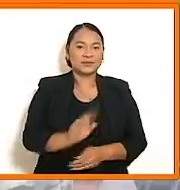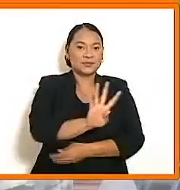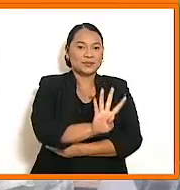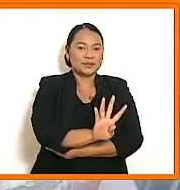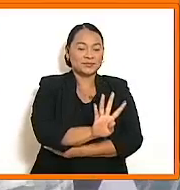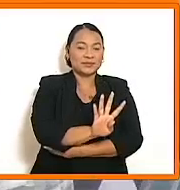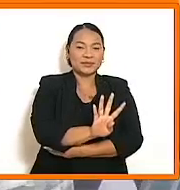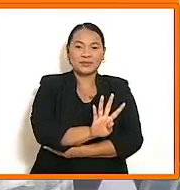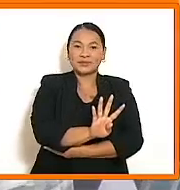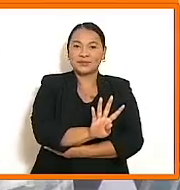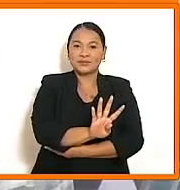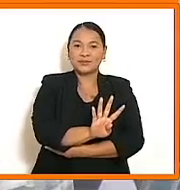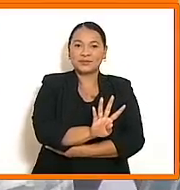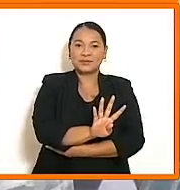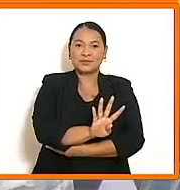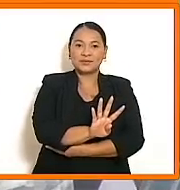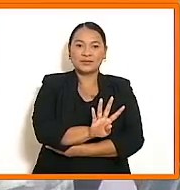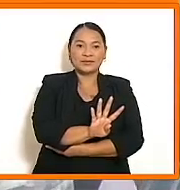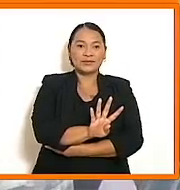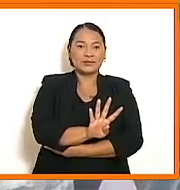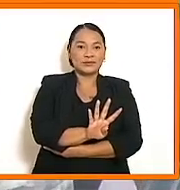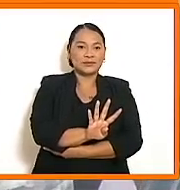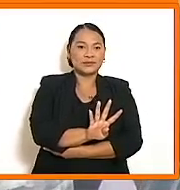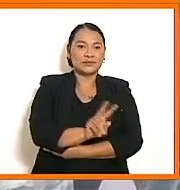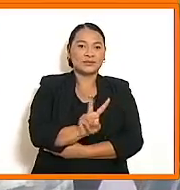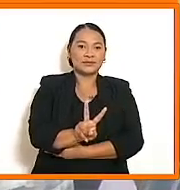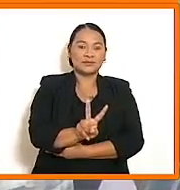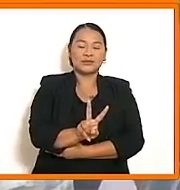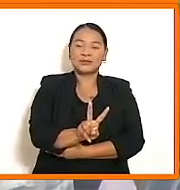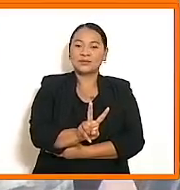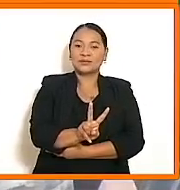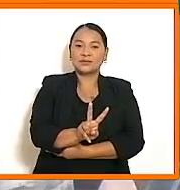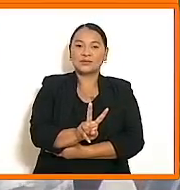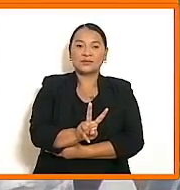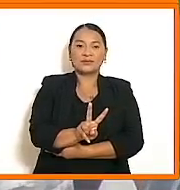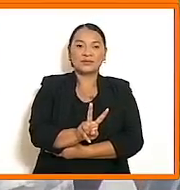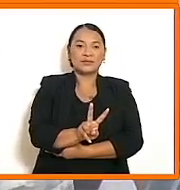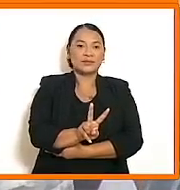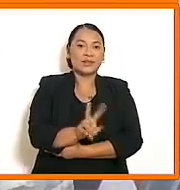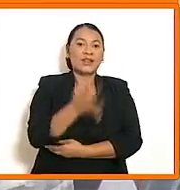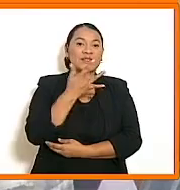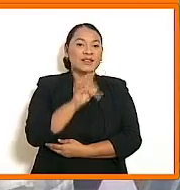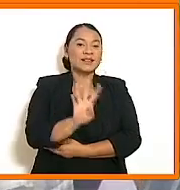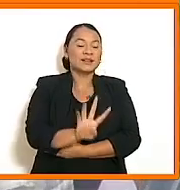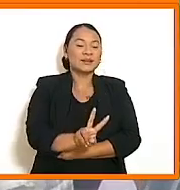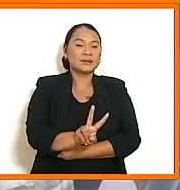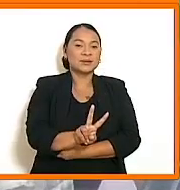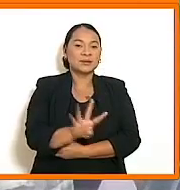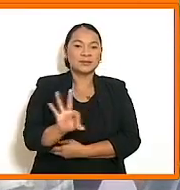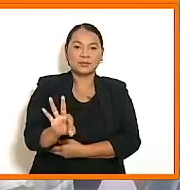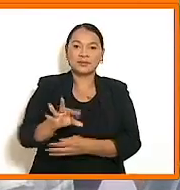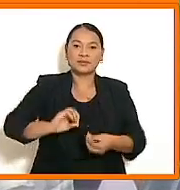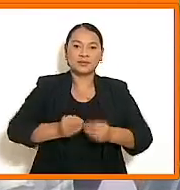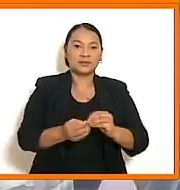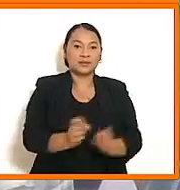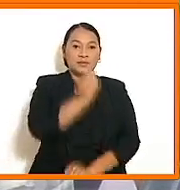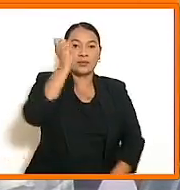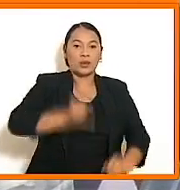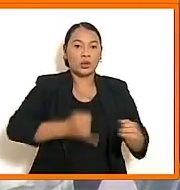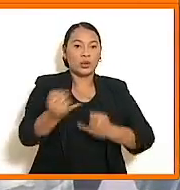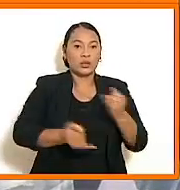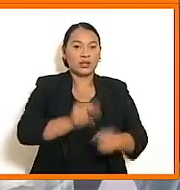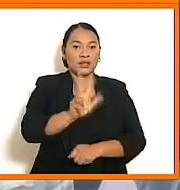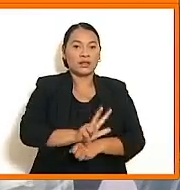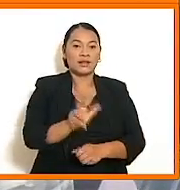4, segundo dígito ganador, el 2, tercer y último dígito, suerte. El 9, número ganador en Juga 3 es